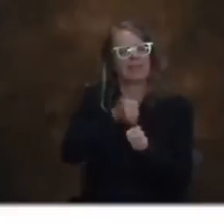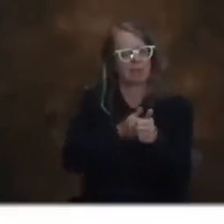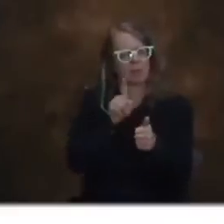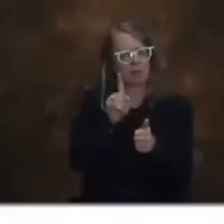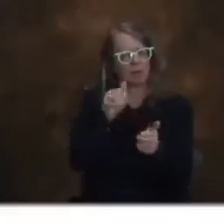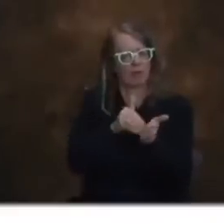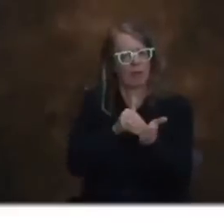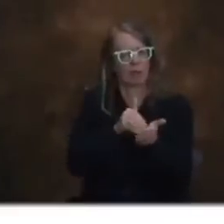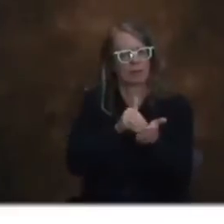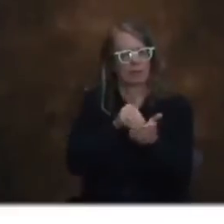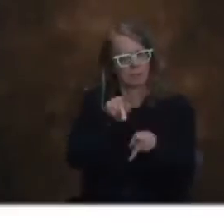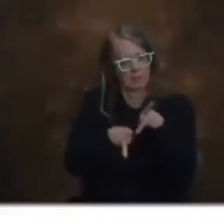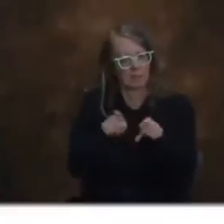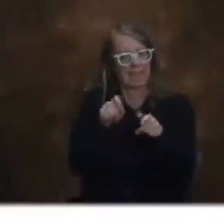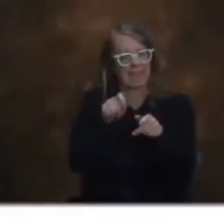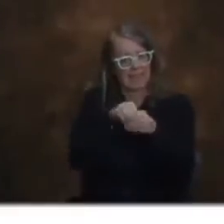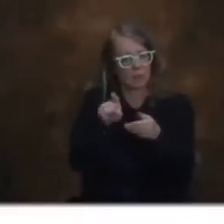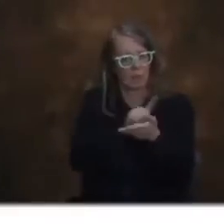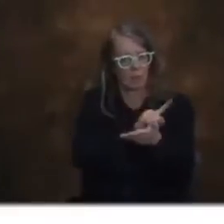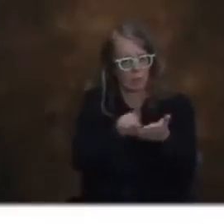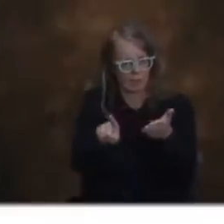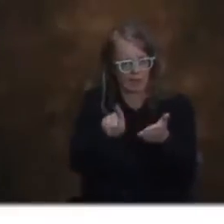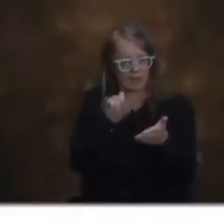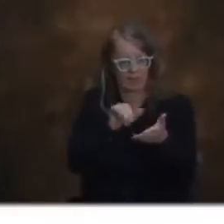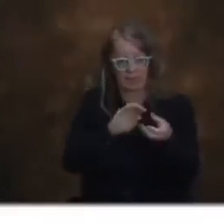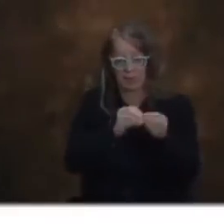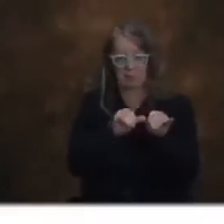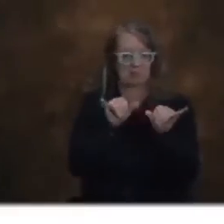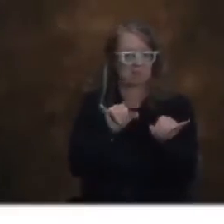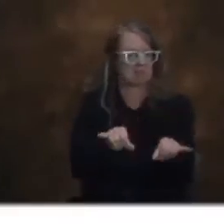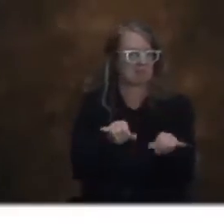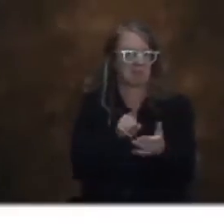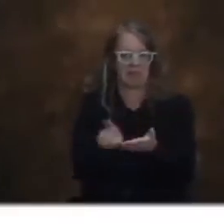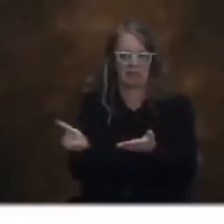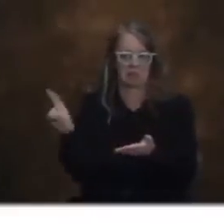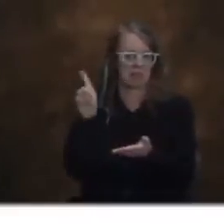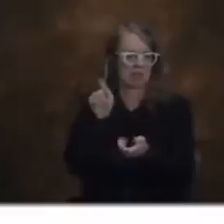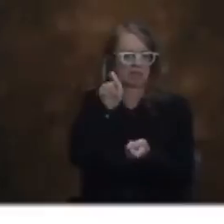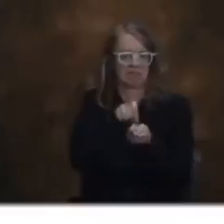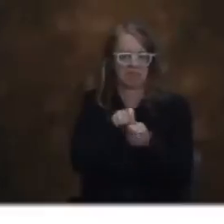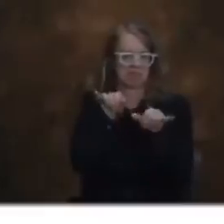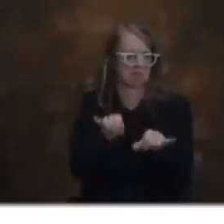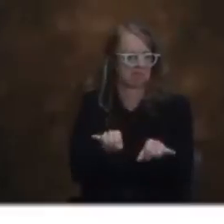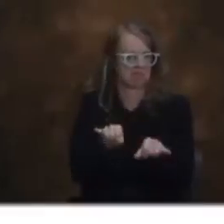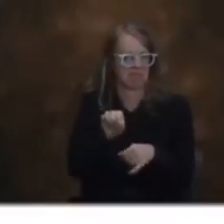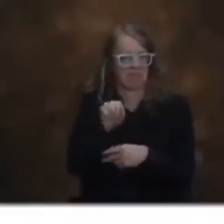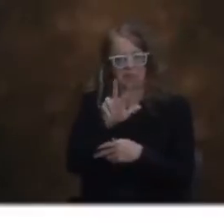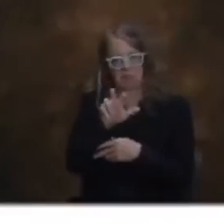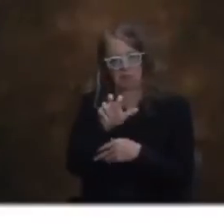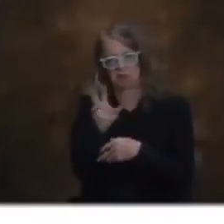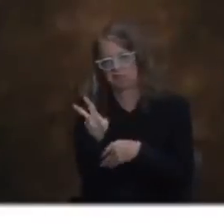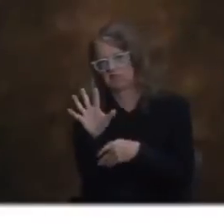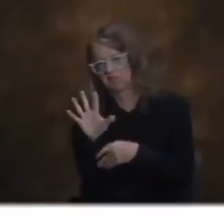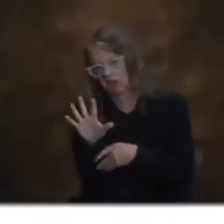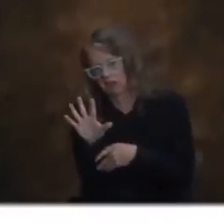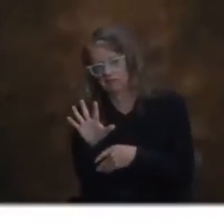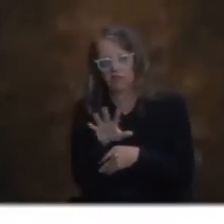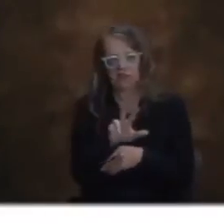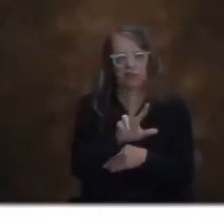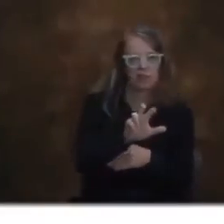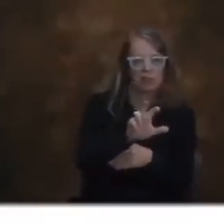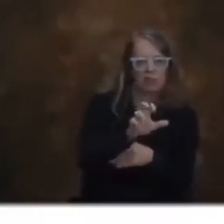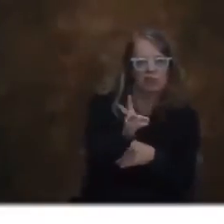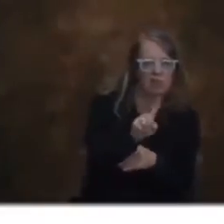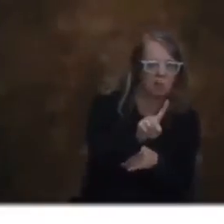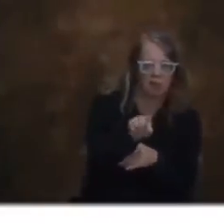casos por 100.000 por semana esto es un cambio prácticamente nulo con respecto a la semana pasada cuando tuvimos